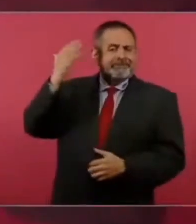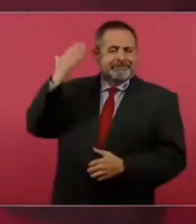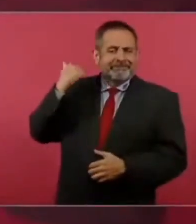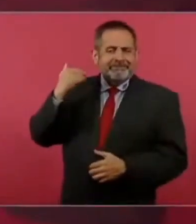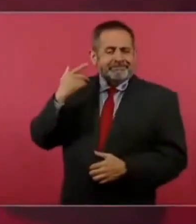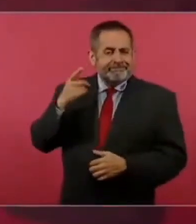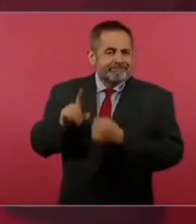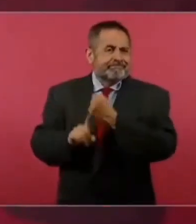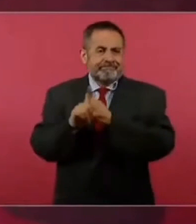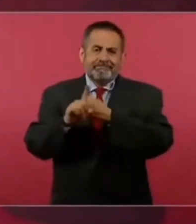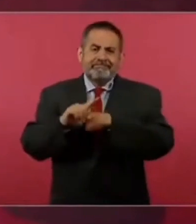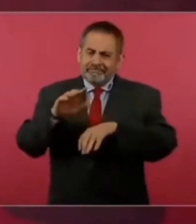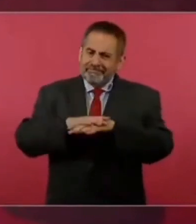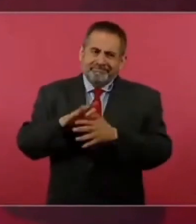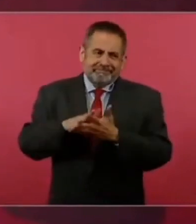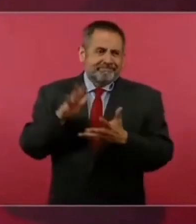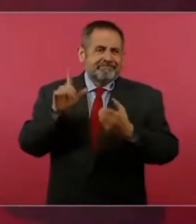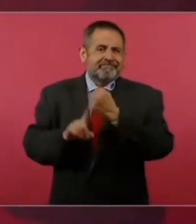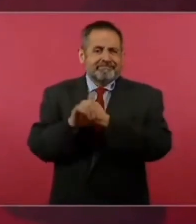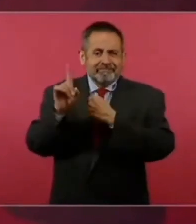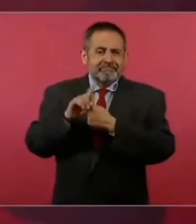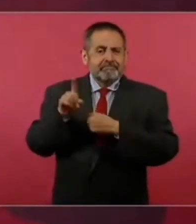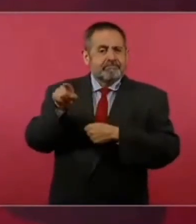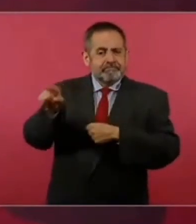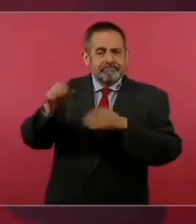acoso gracias